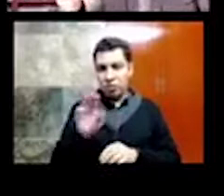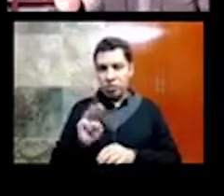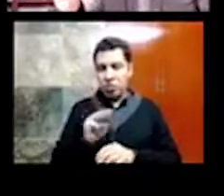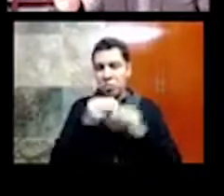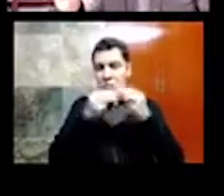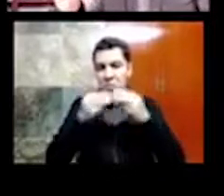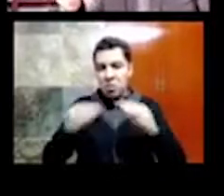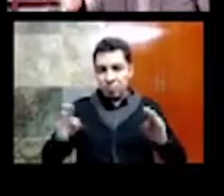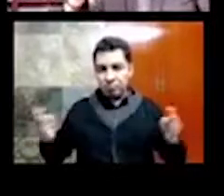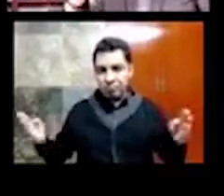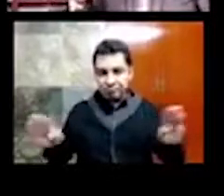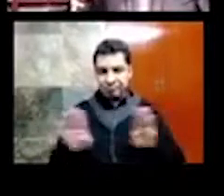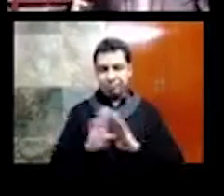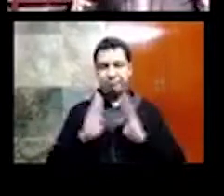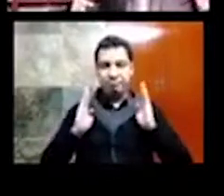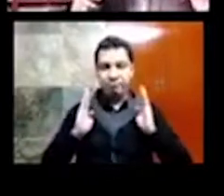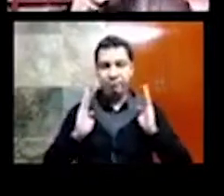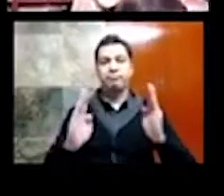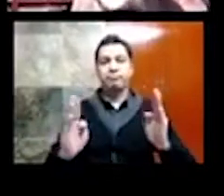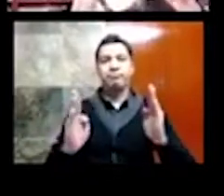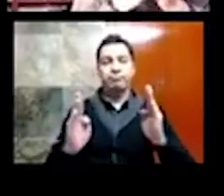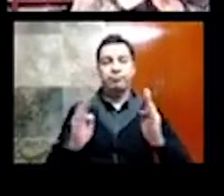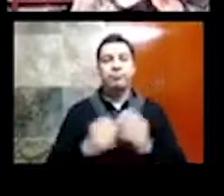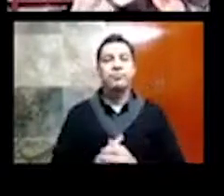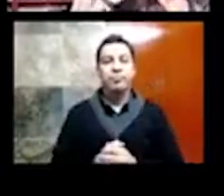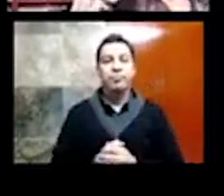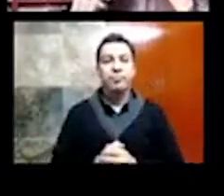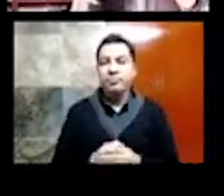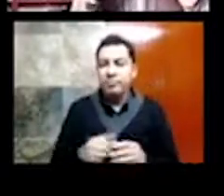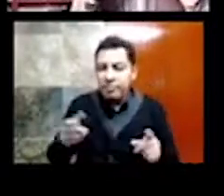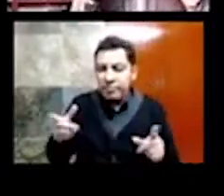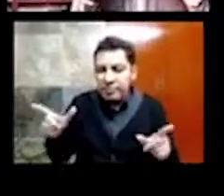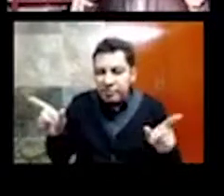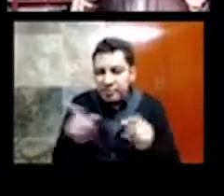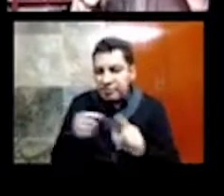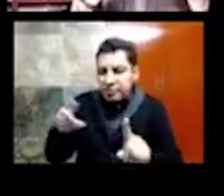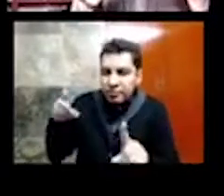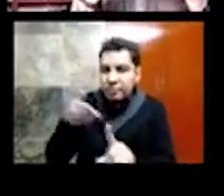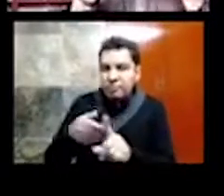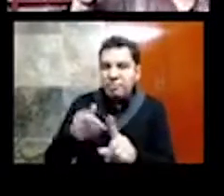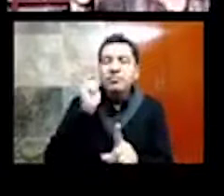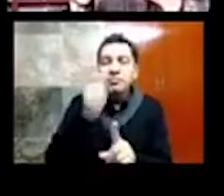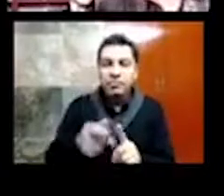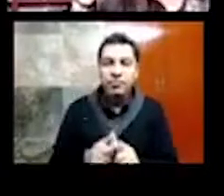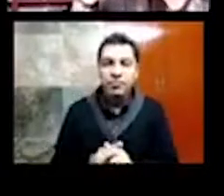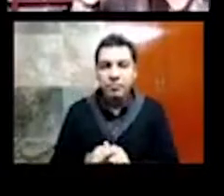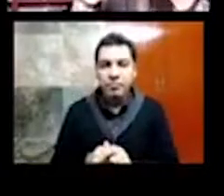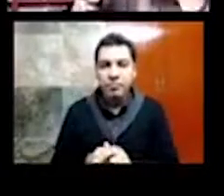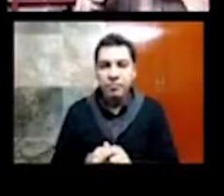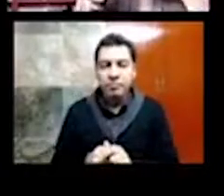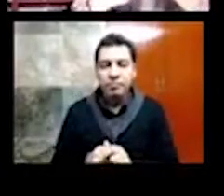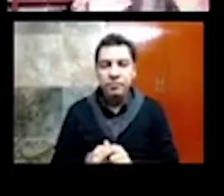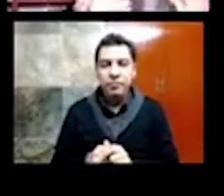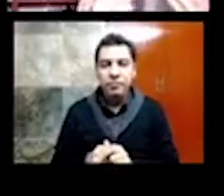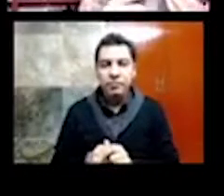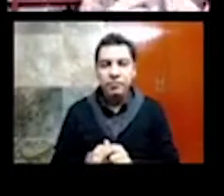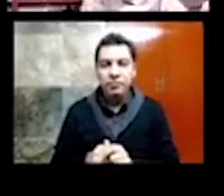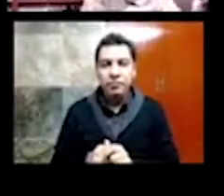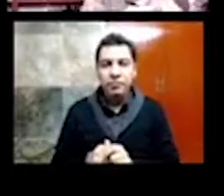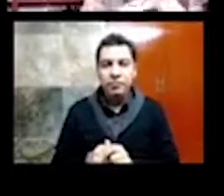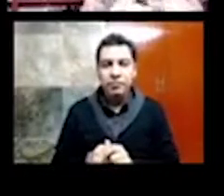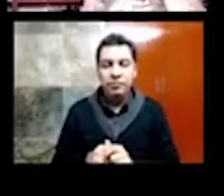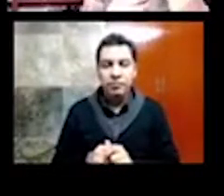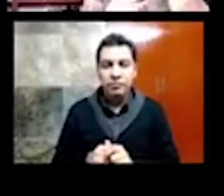Obtura el espacio. La síntesis se da en términos de